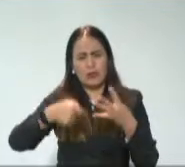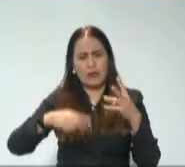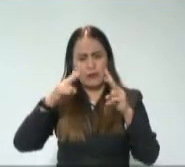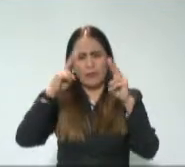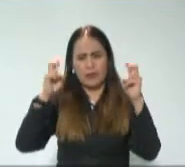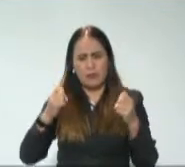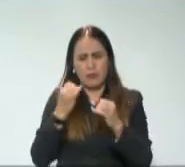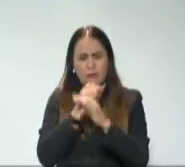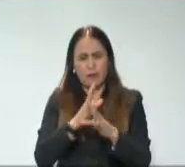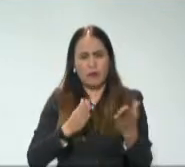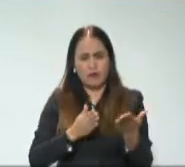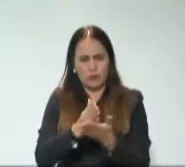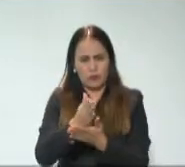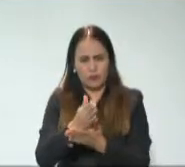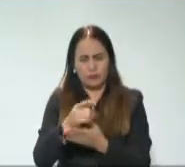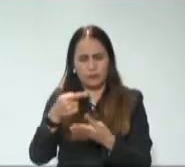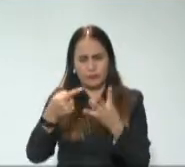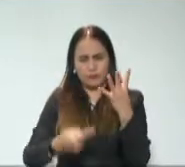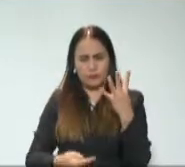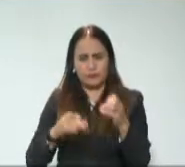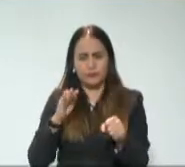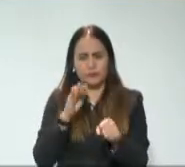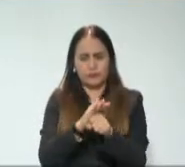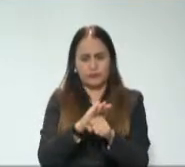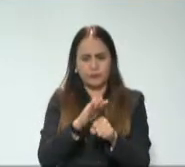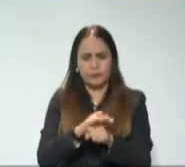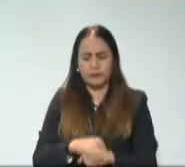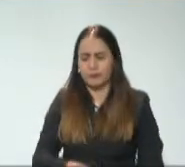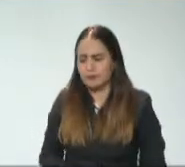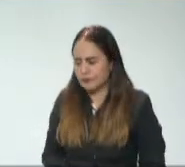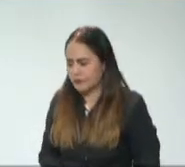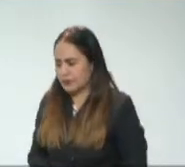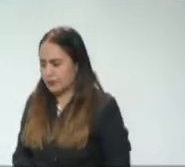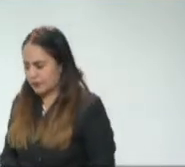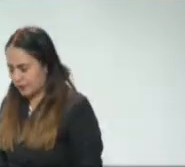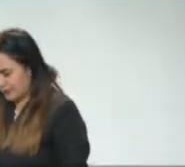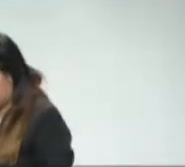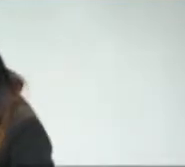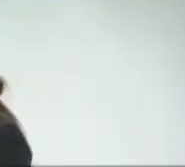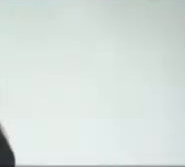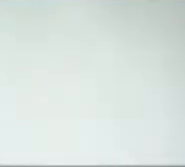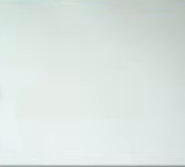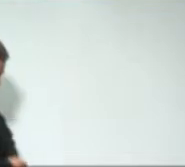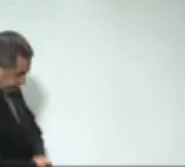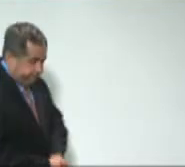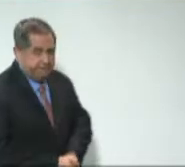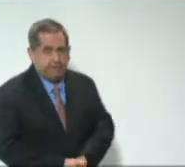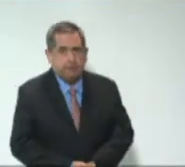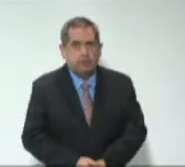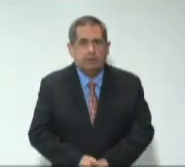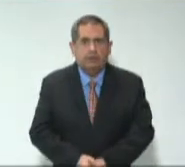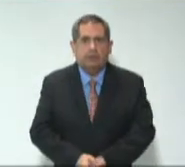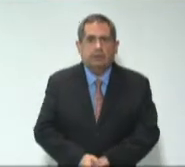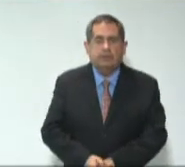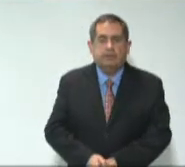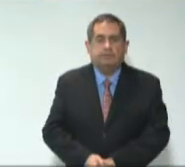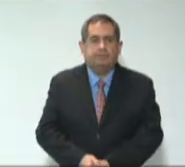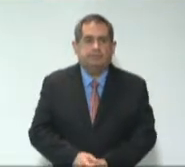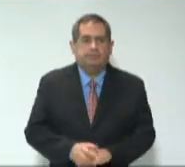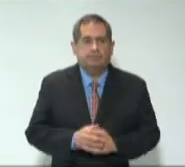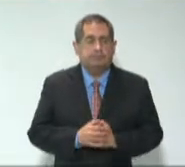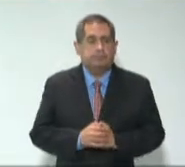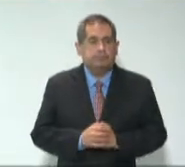de acceso a la información y protección de datos personales en términos de las leyes aplicables se reían el